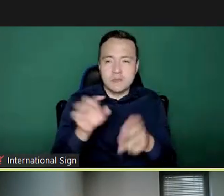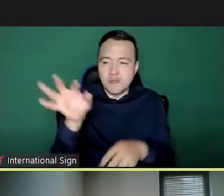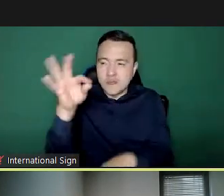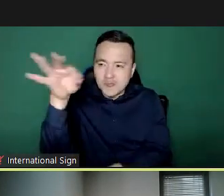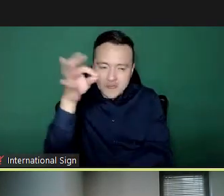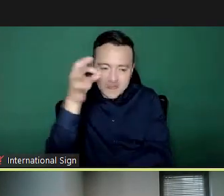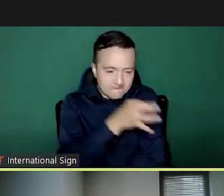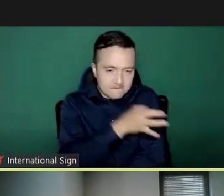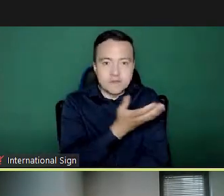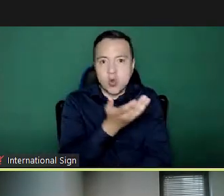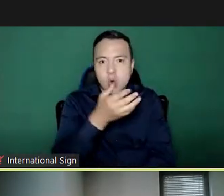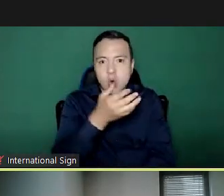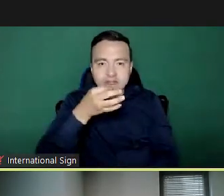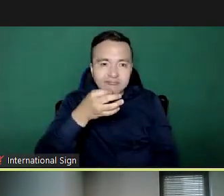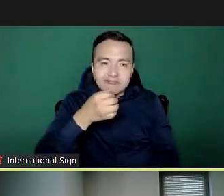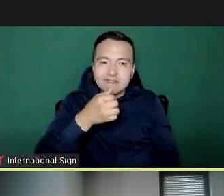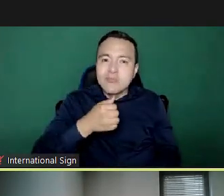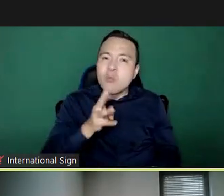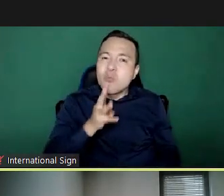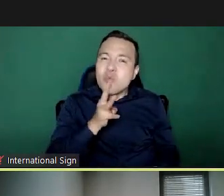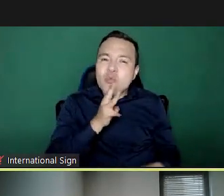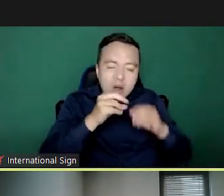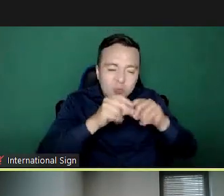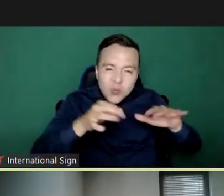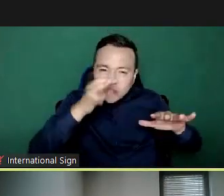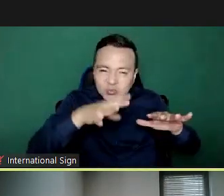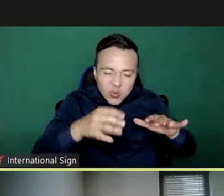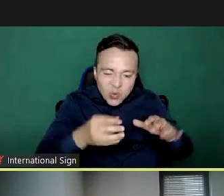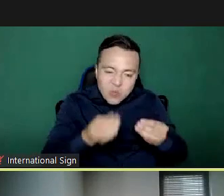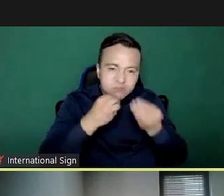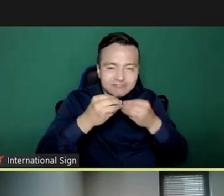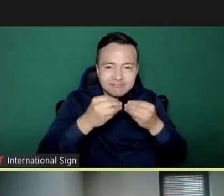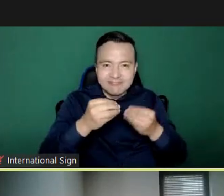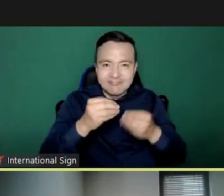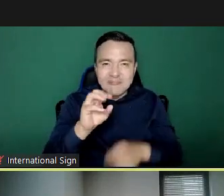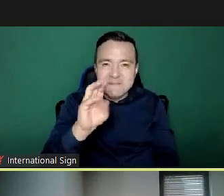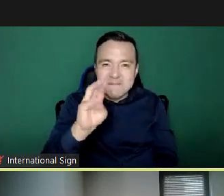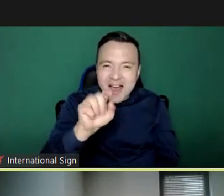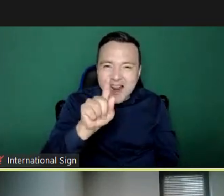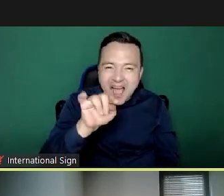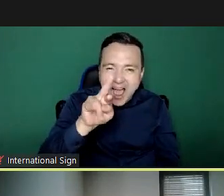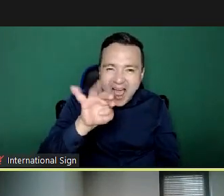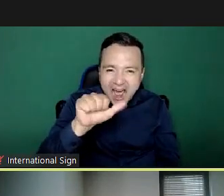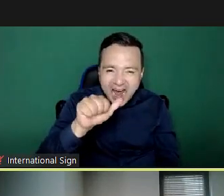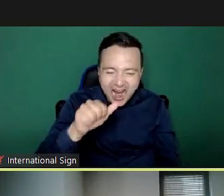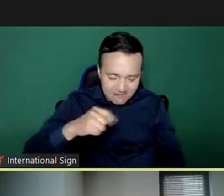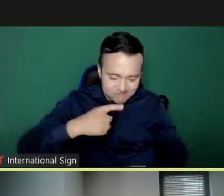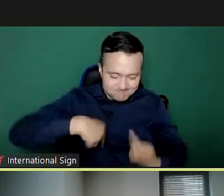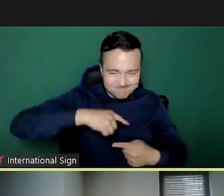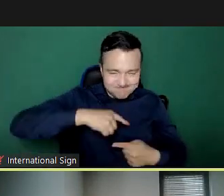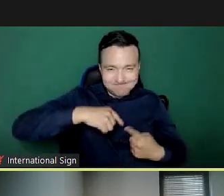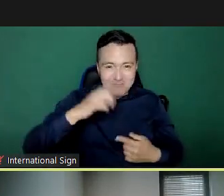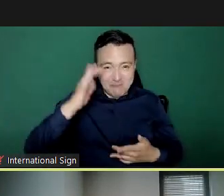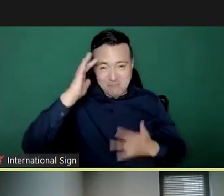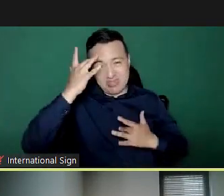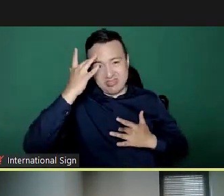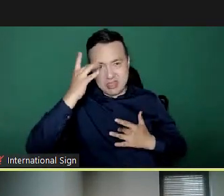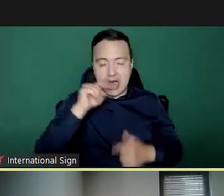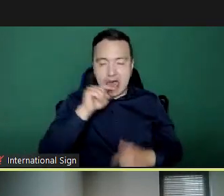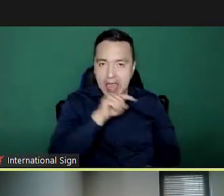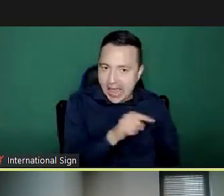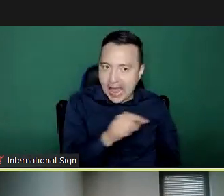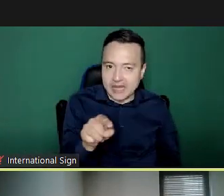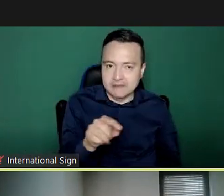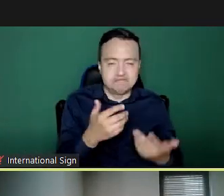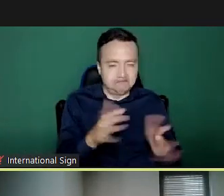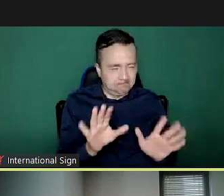Pasemos a la próxima, por favor. Y el BID aprobó un marco actualizado para el sector salud